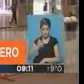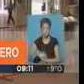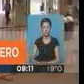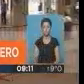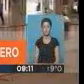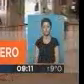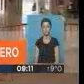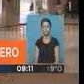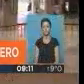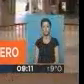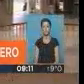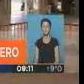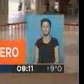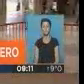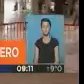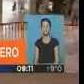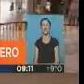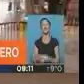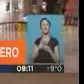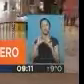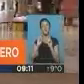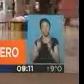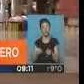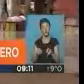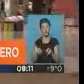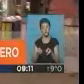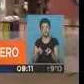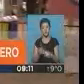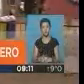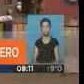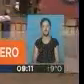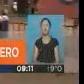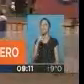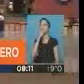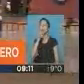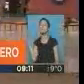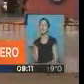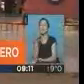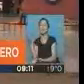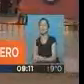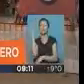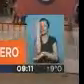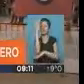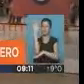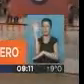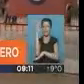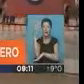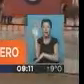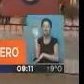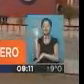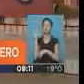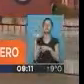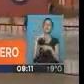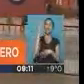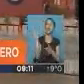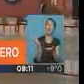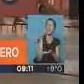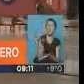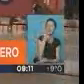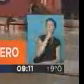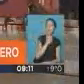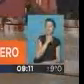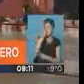activa, con logros únicos como la fabricación de satélites, reactores nucleares, desarrollo de fármacos